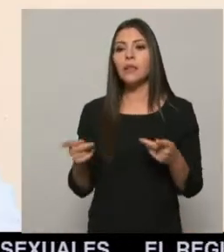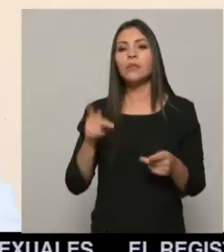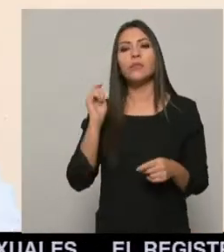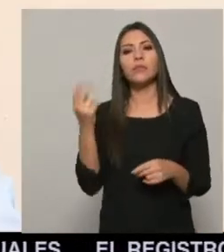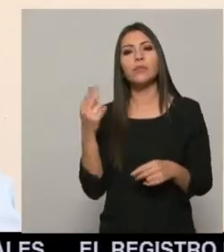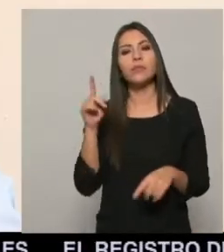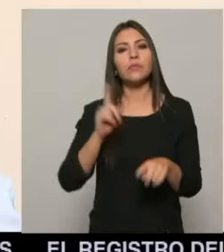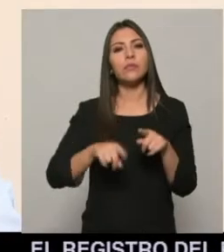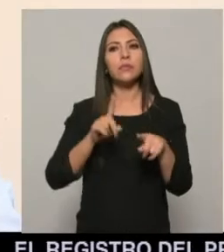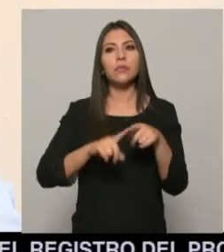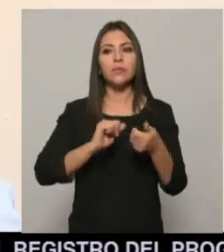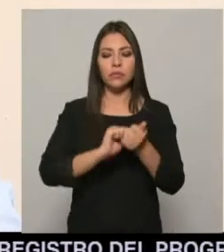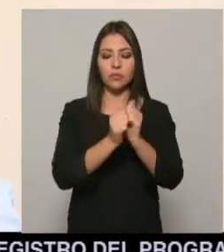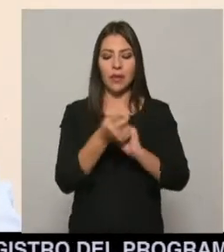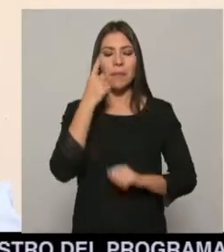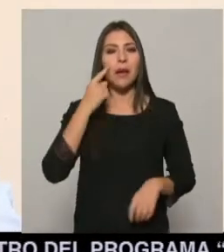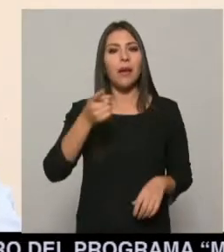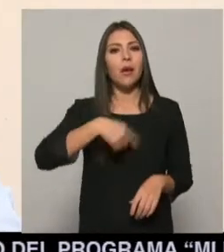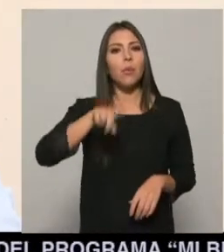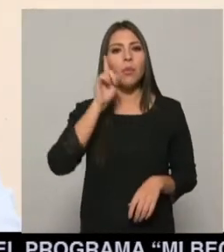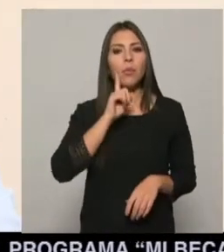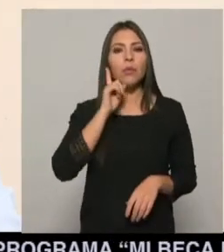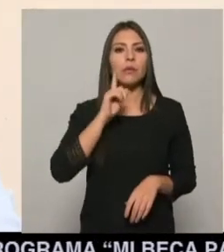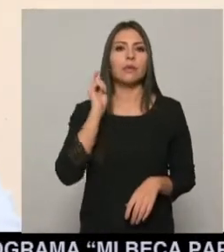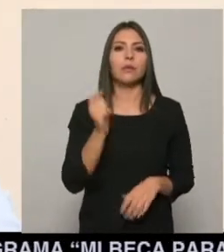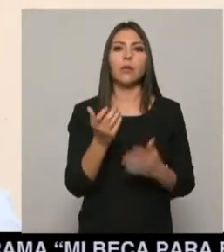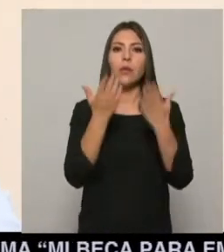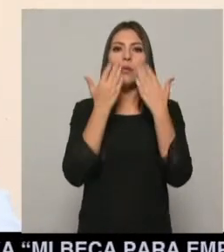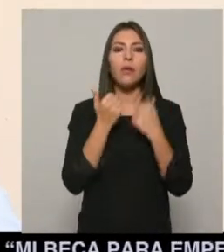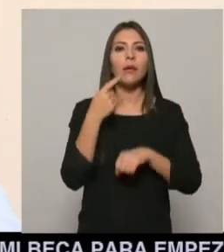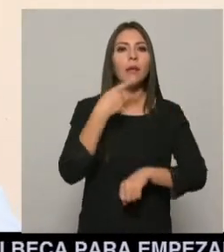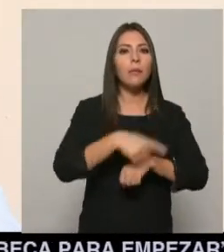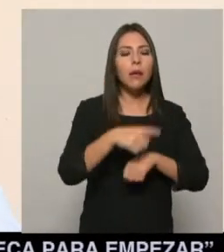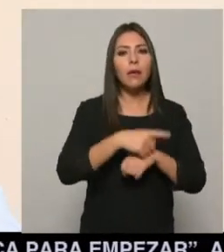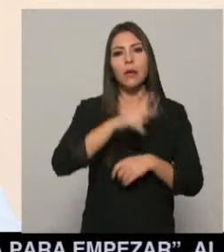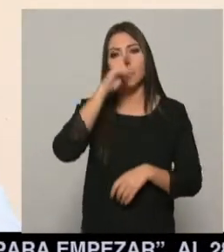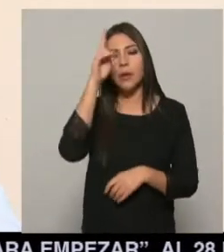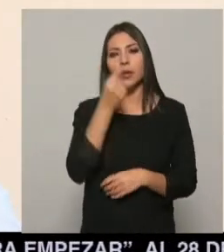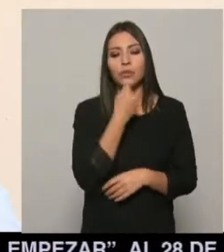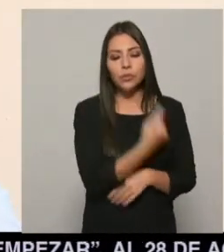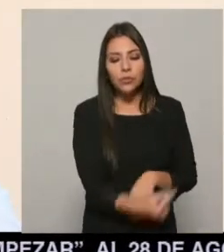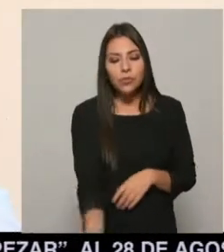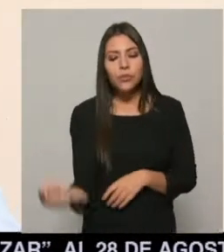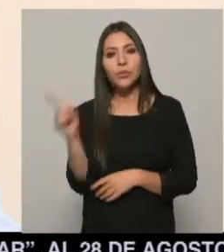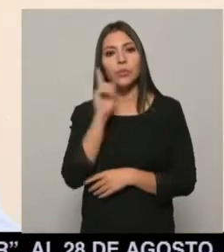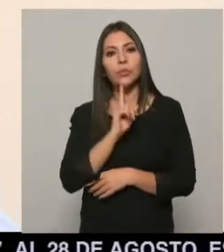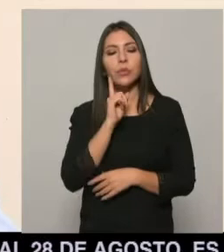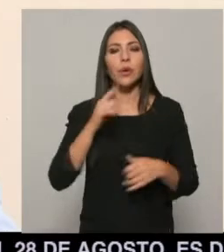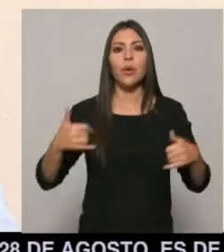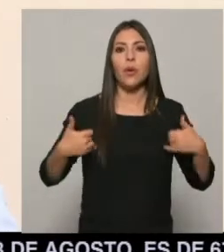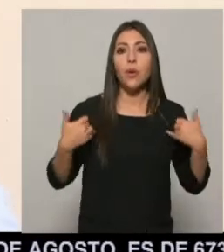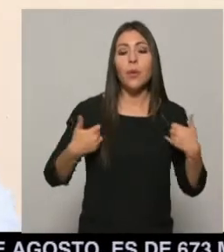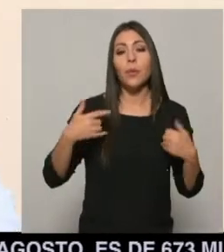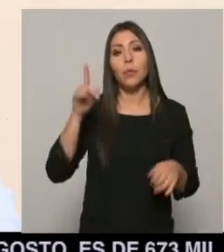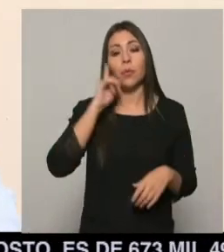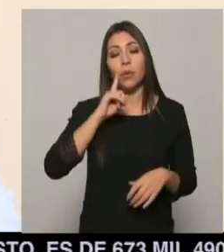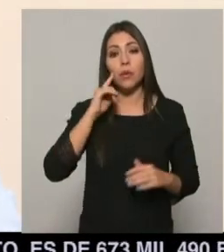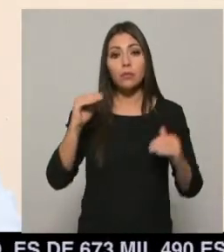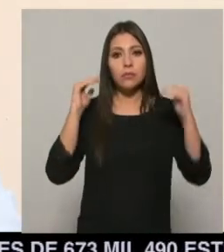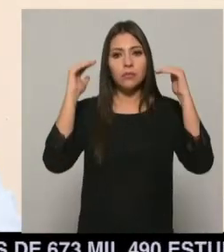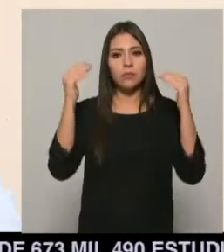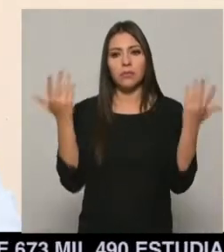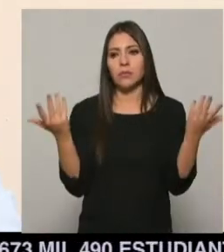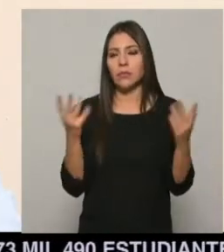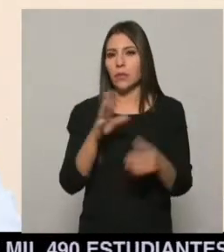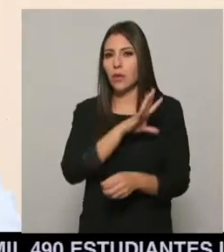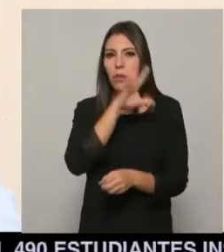que impide que las mujeres estén libres de violencia en la Ciudad de México, las niñas, las adolescentes, las mujeres, en todo el esquema, desde el